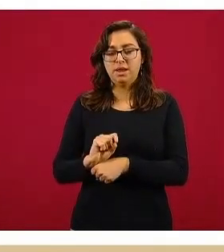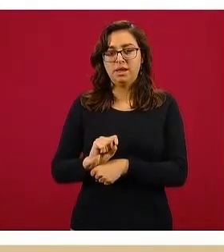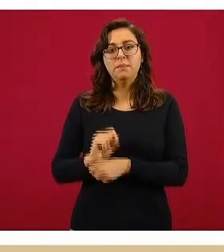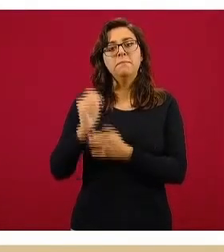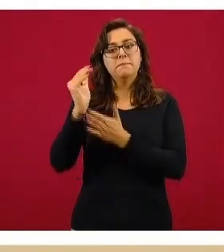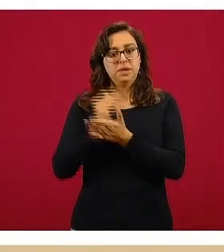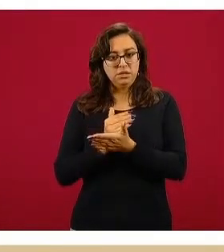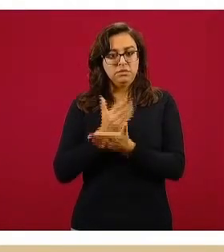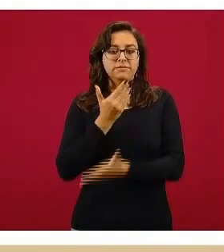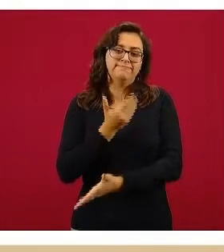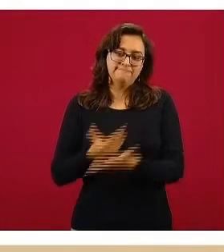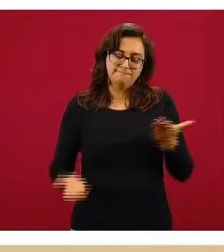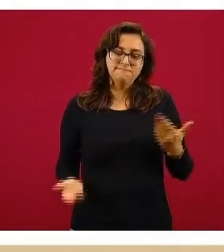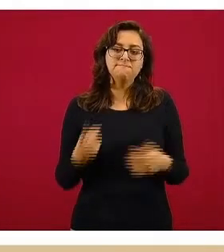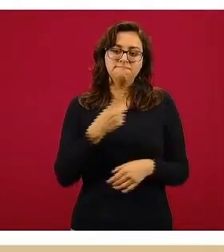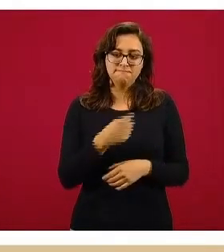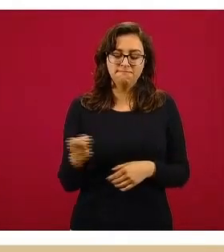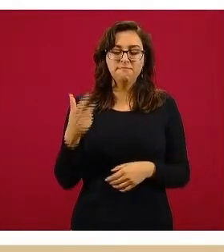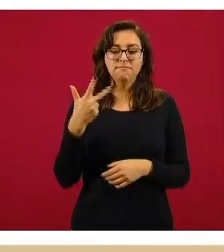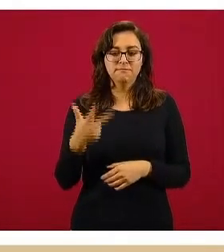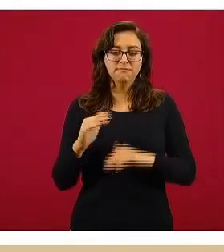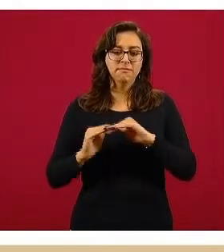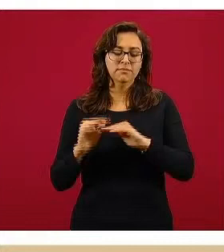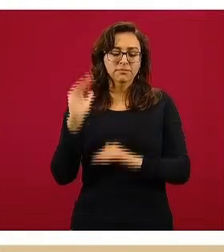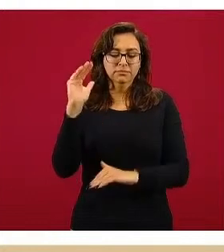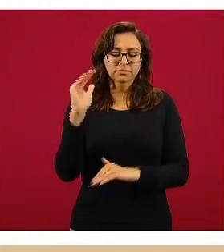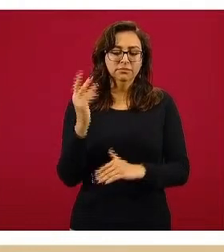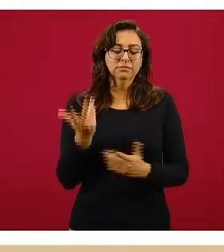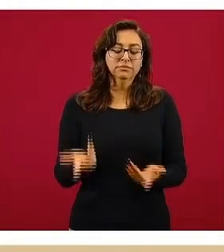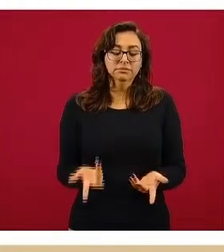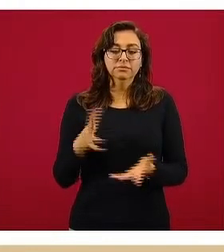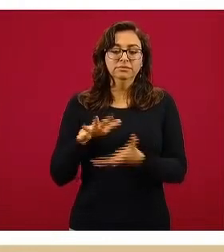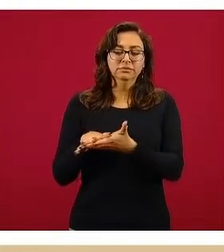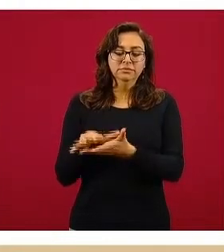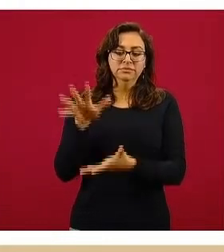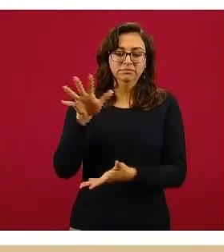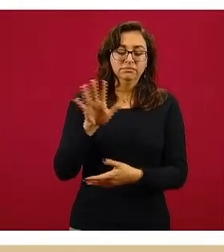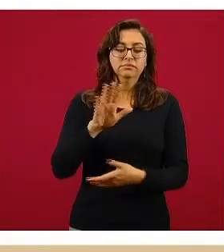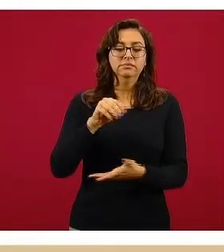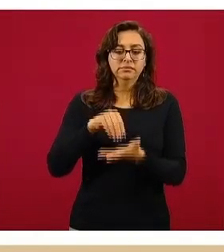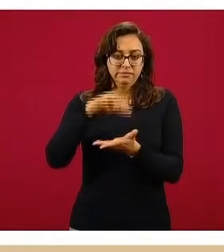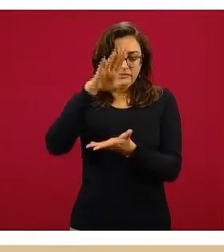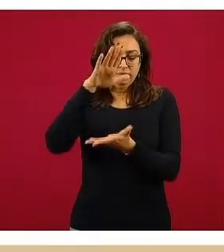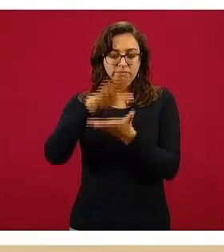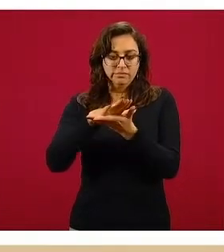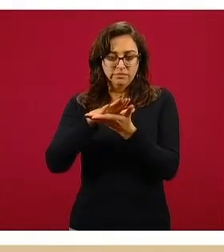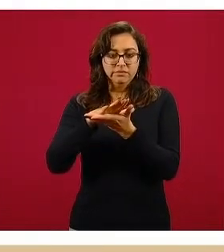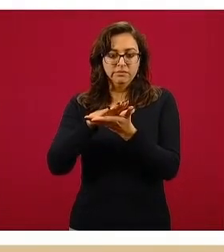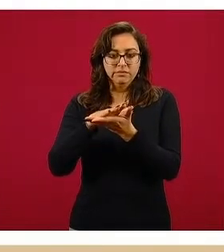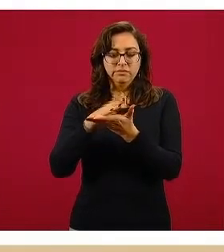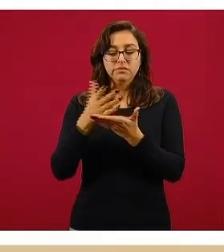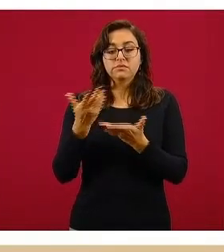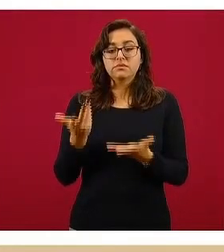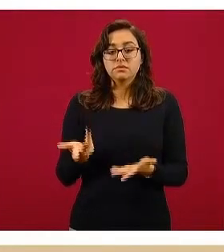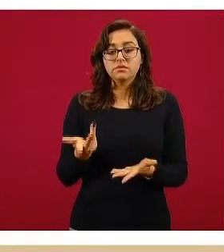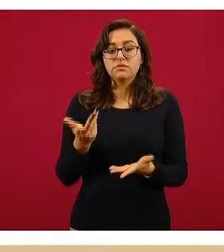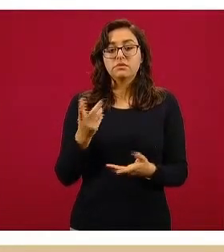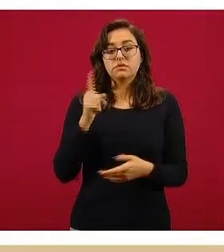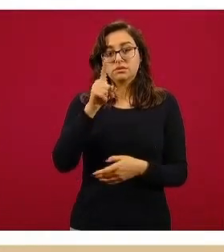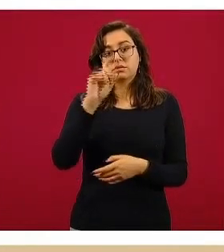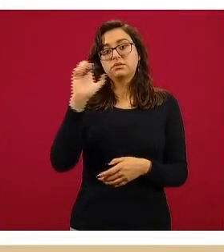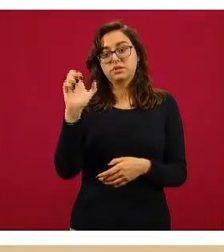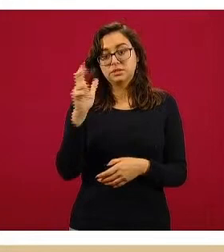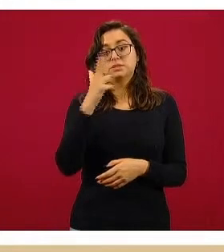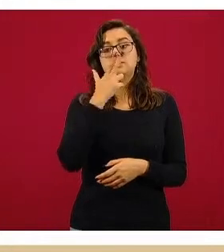y lamentablemente la gran mayoría de ellas, un poco más de 100 de estas, están registradas precisamente en el estado de